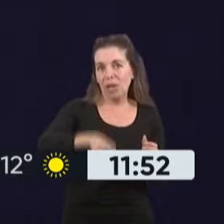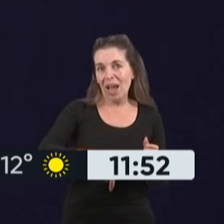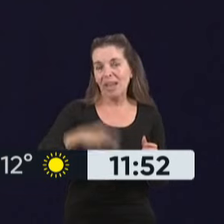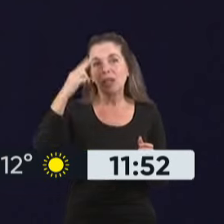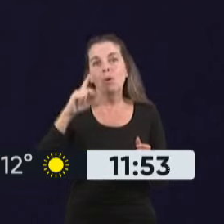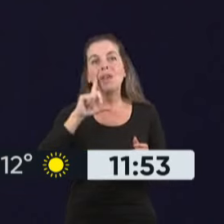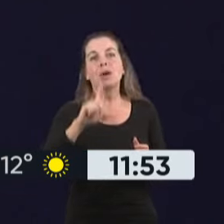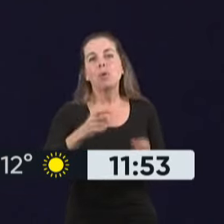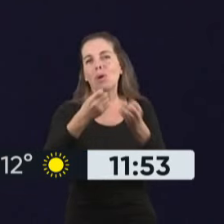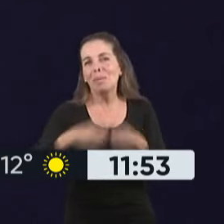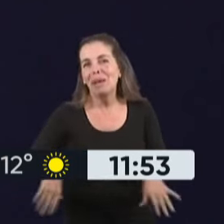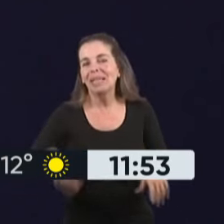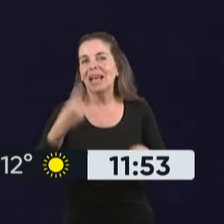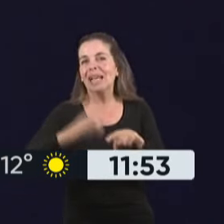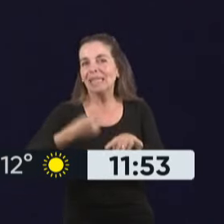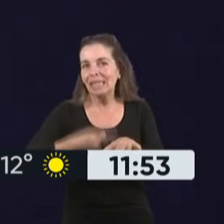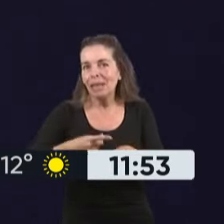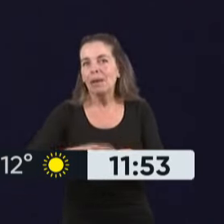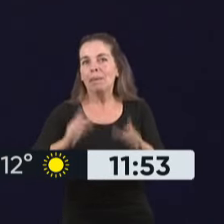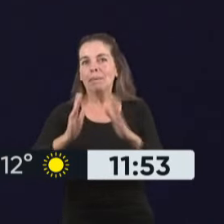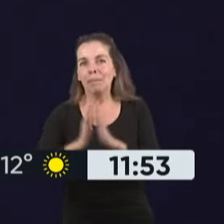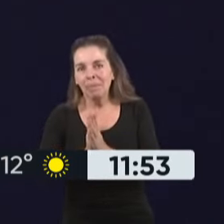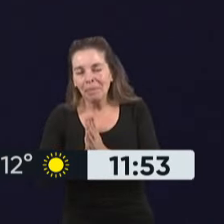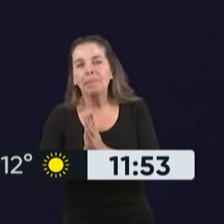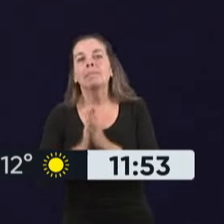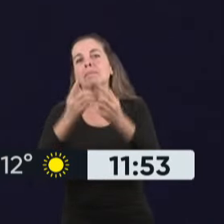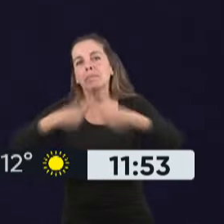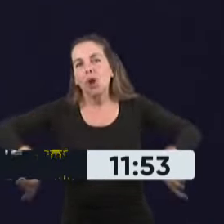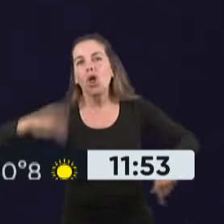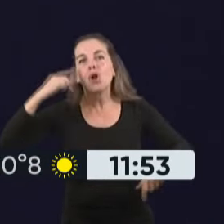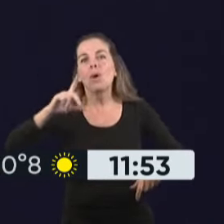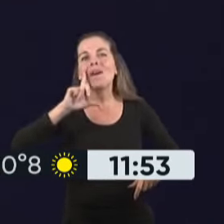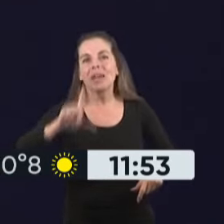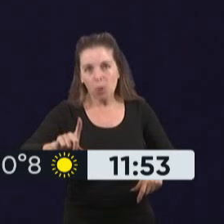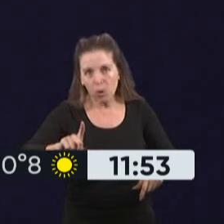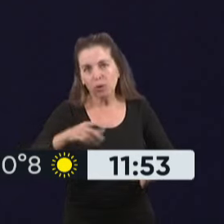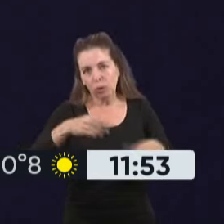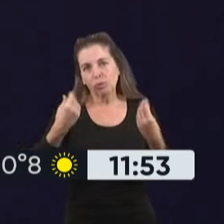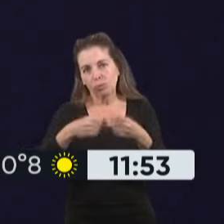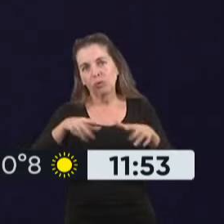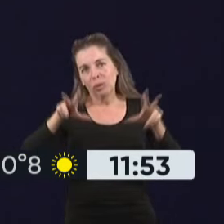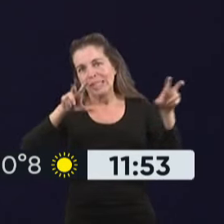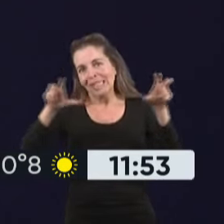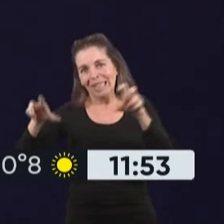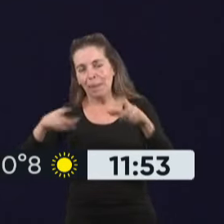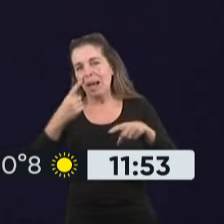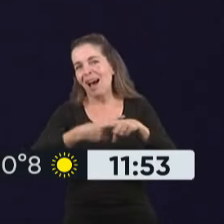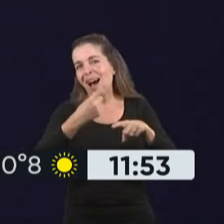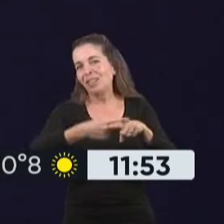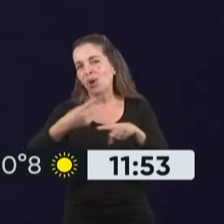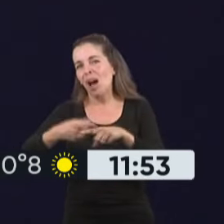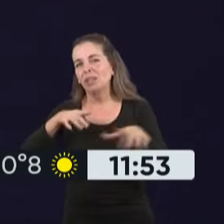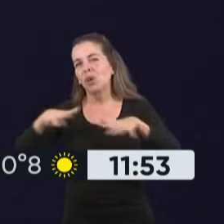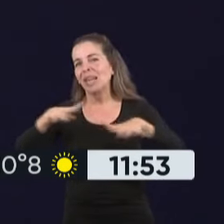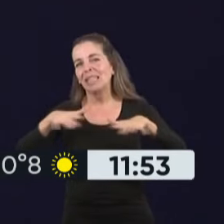muy temprano, con el Te Deum y después con el desfile. Así que era una sobrecarga que no estábamos dispuestos